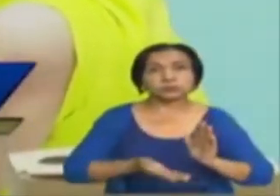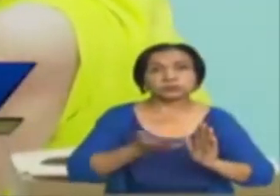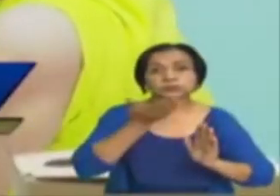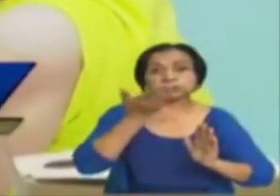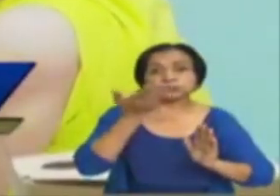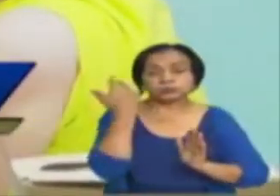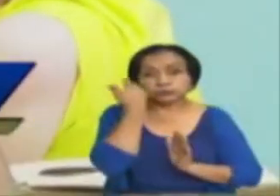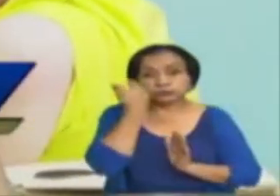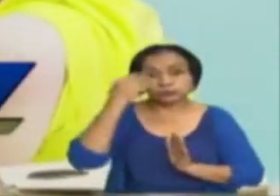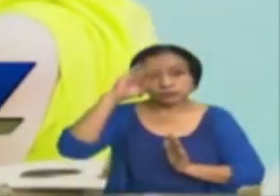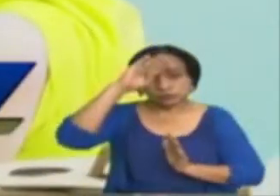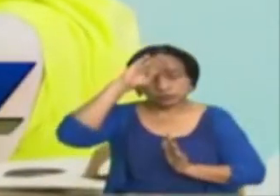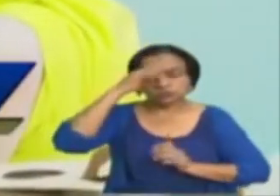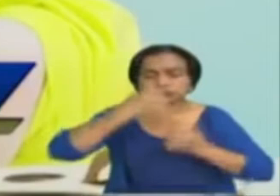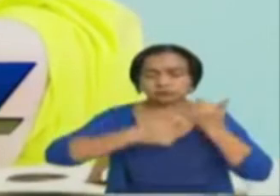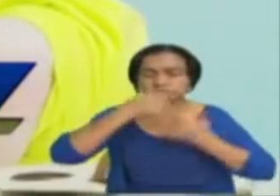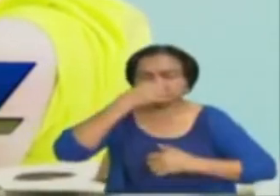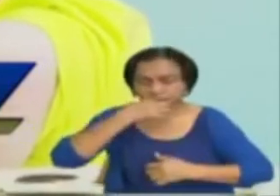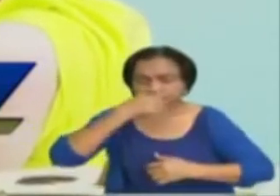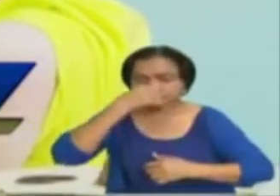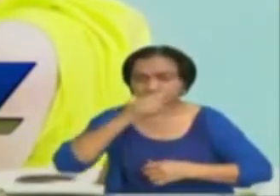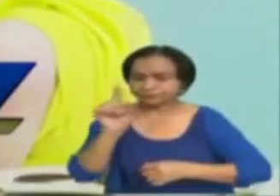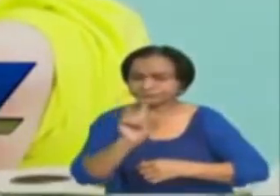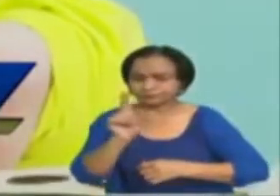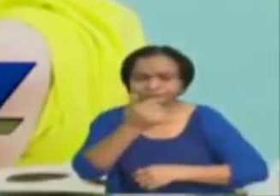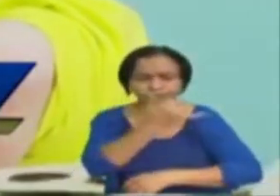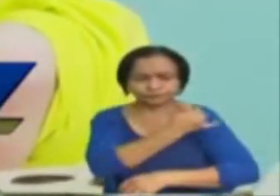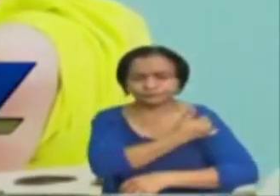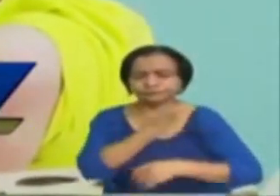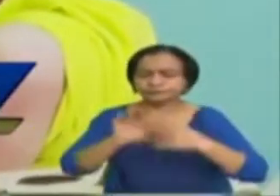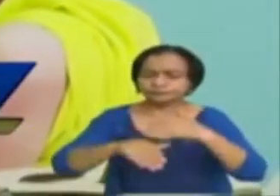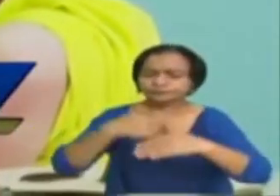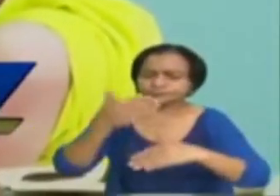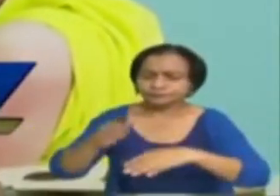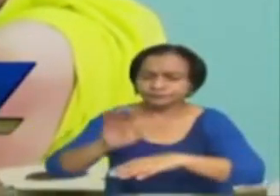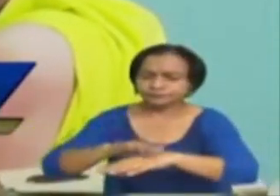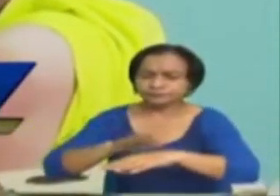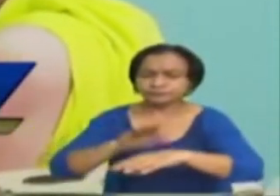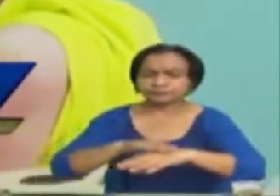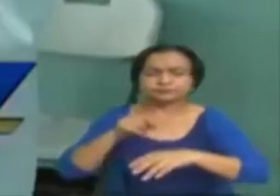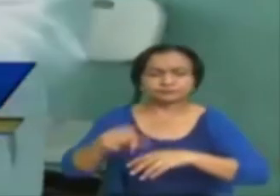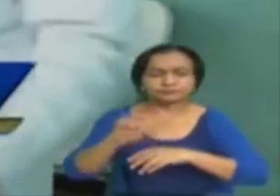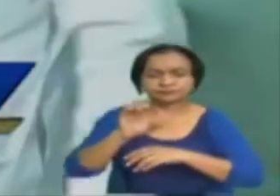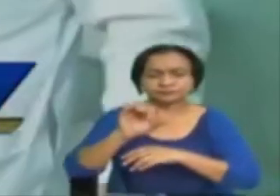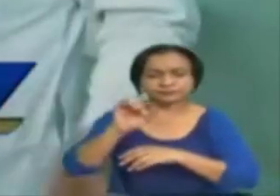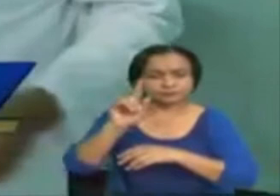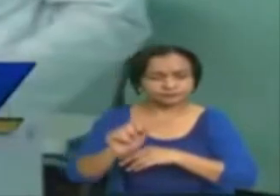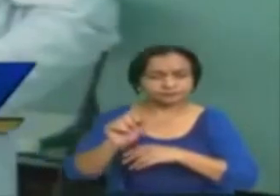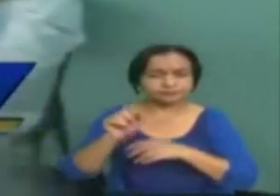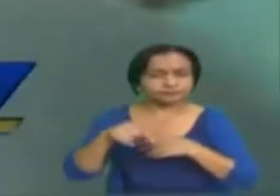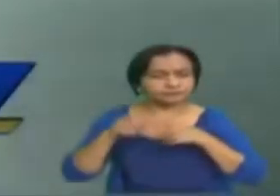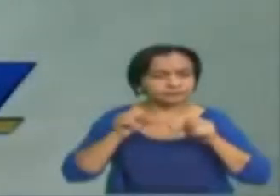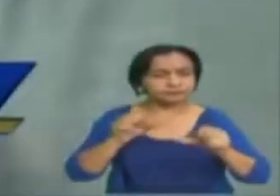un 70% de inmunidad, recordarlo. Todos los días lo decimos para no confiarnos. Tenemos